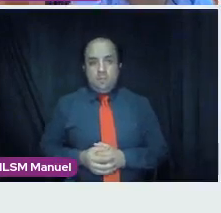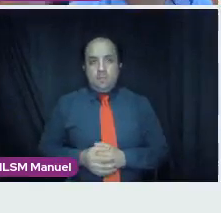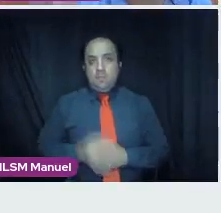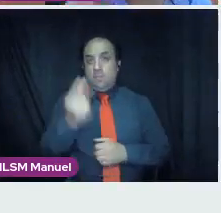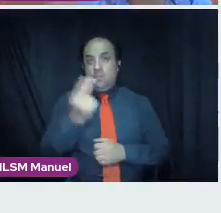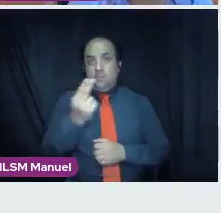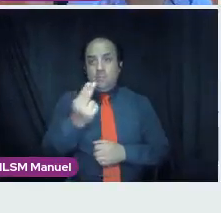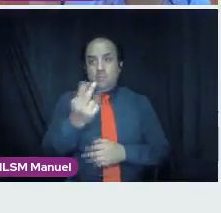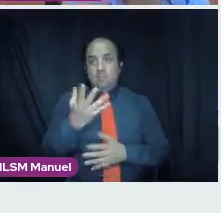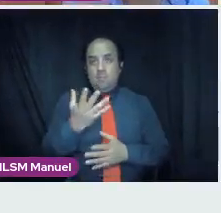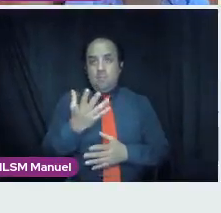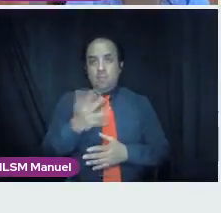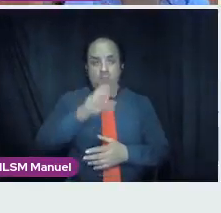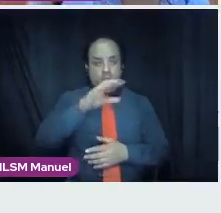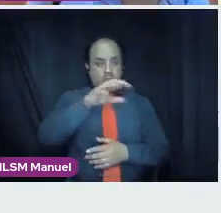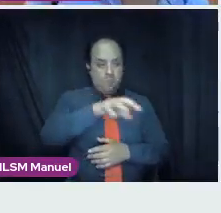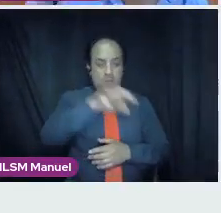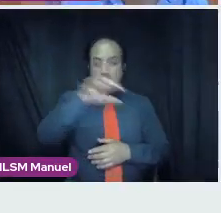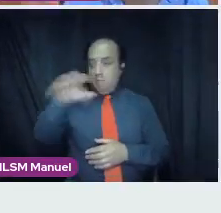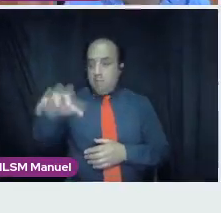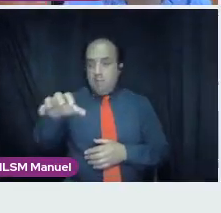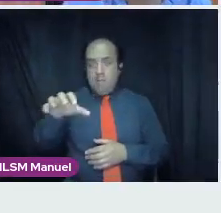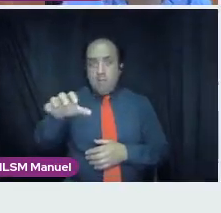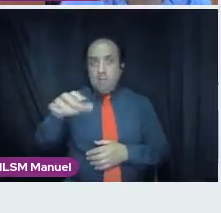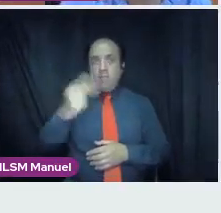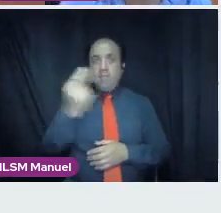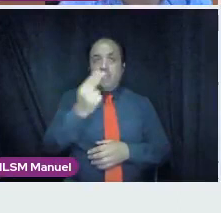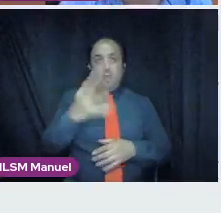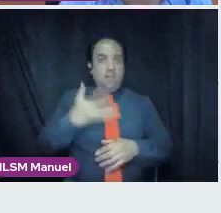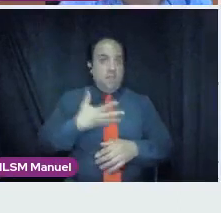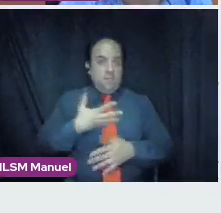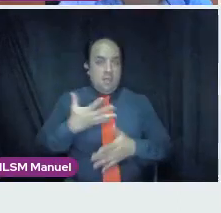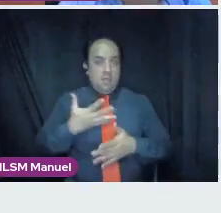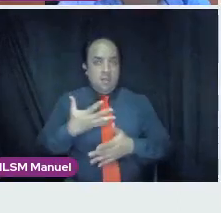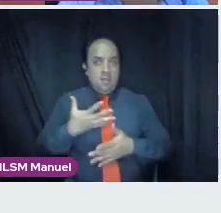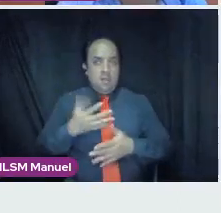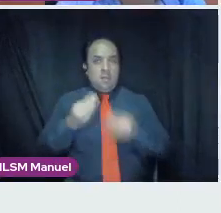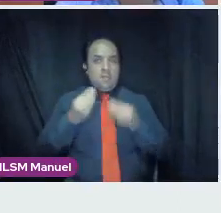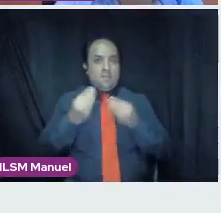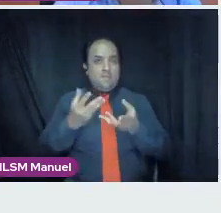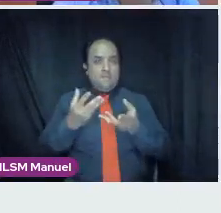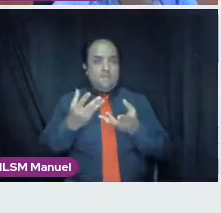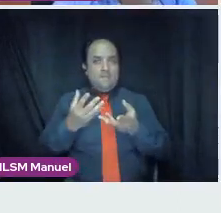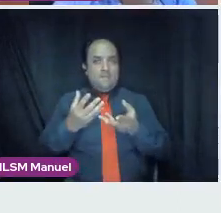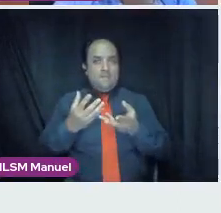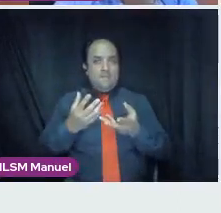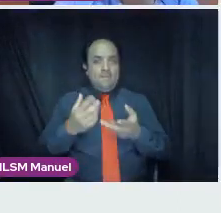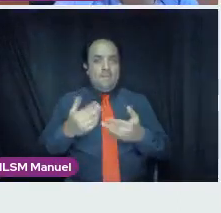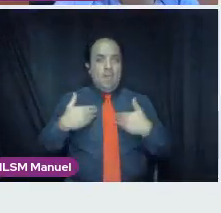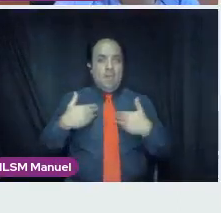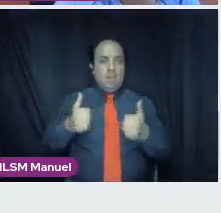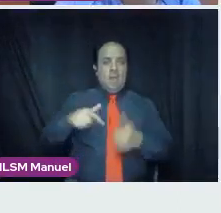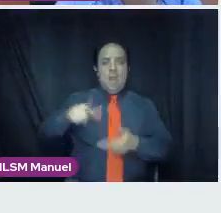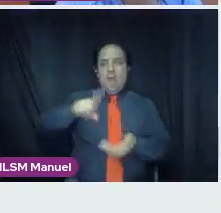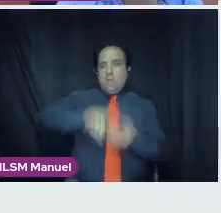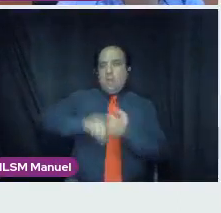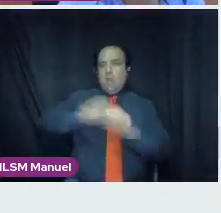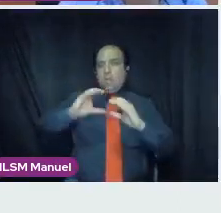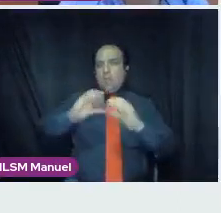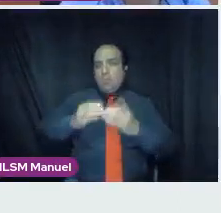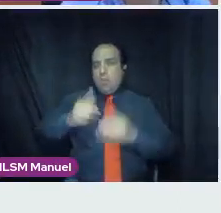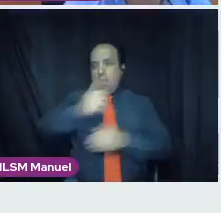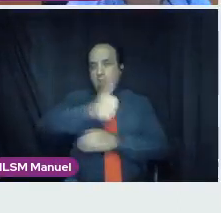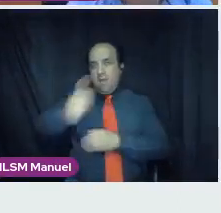ambos partes tienden que tener mucha consideración de la comunidad en la que se están